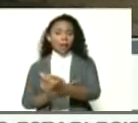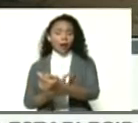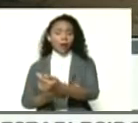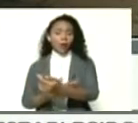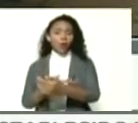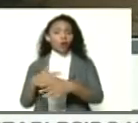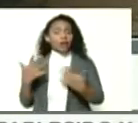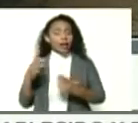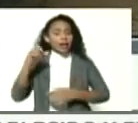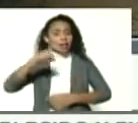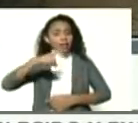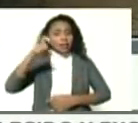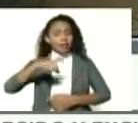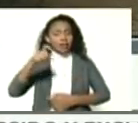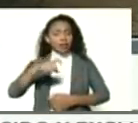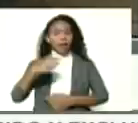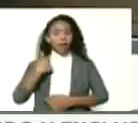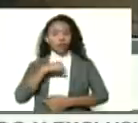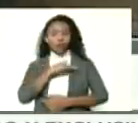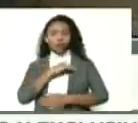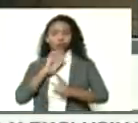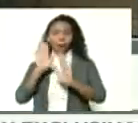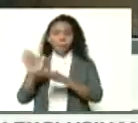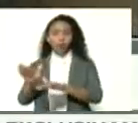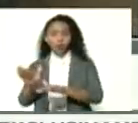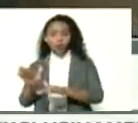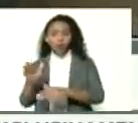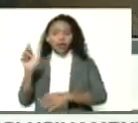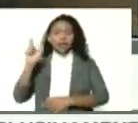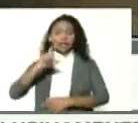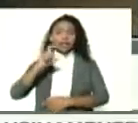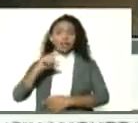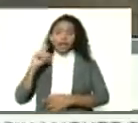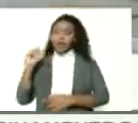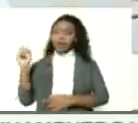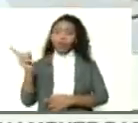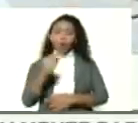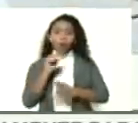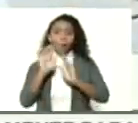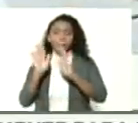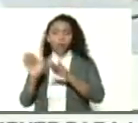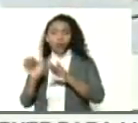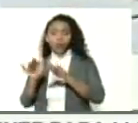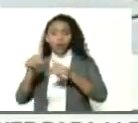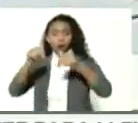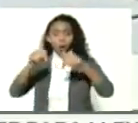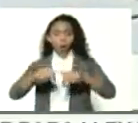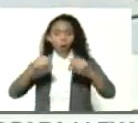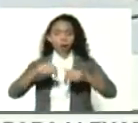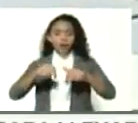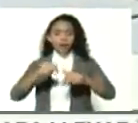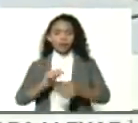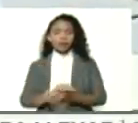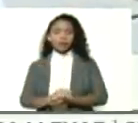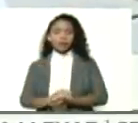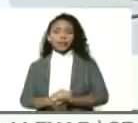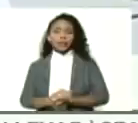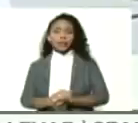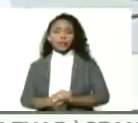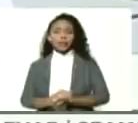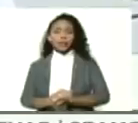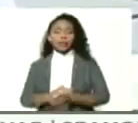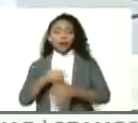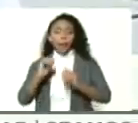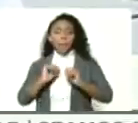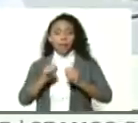que necesita de nosotros, que necesita de todos, y que hoy pues va a zarpar